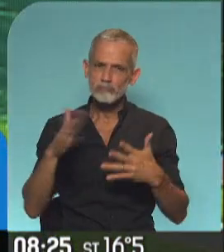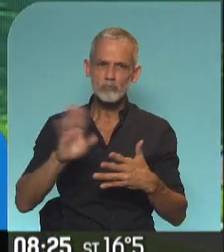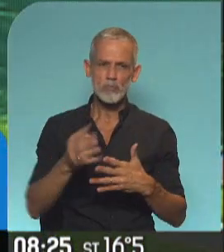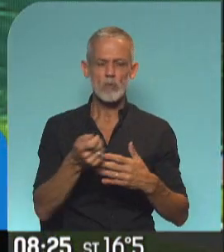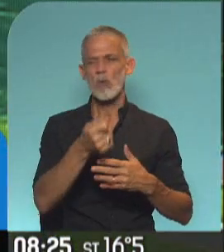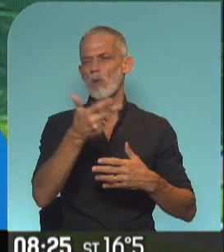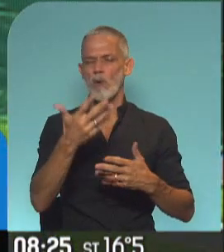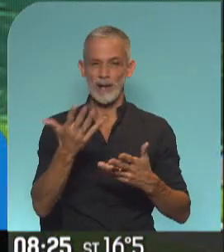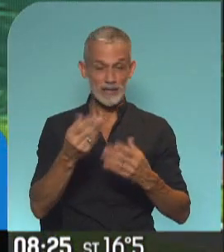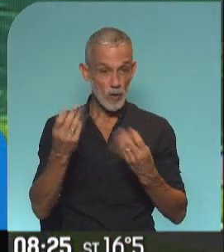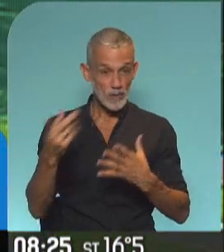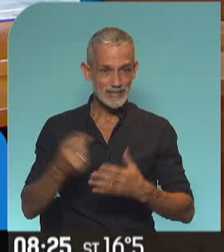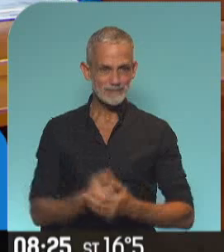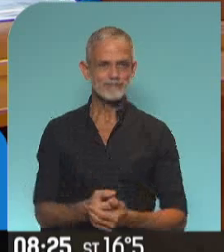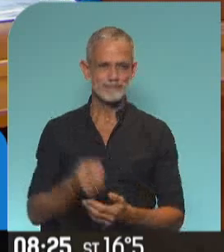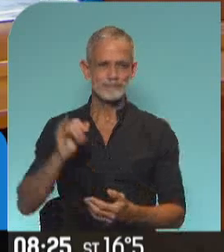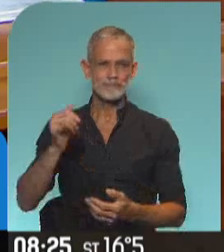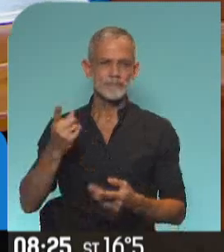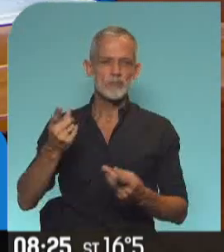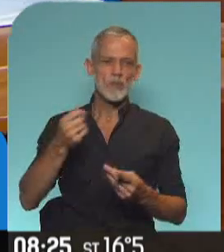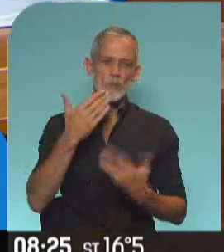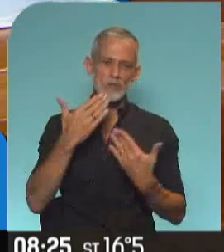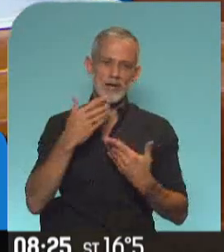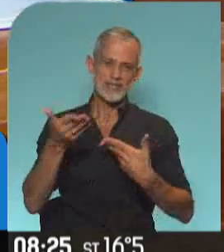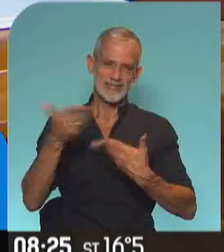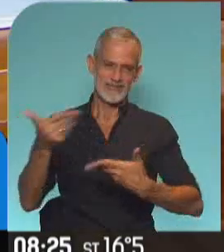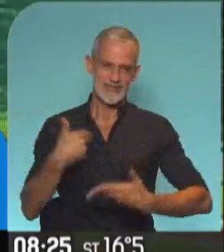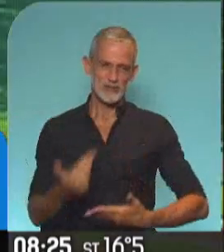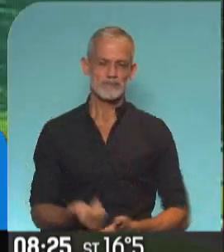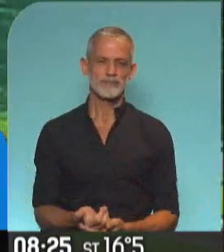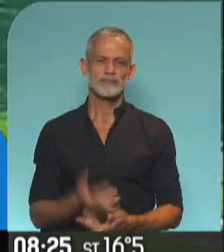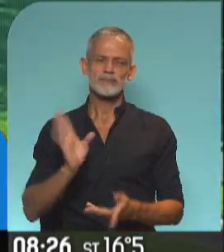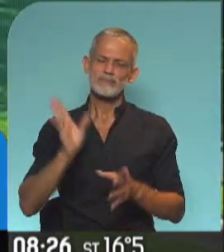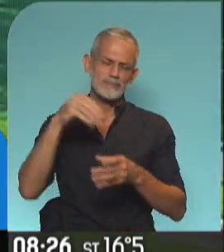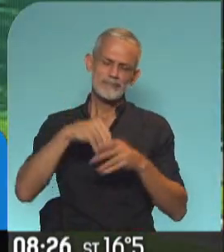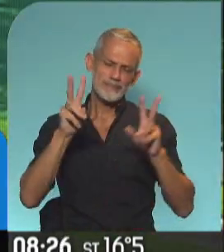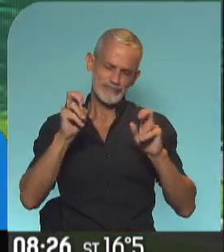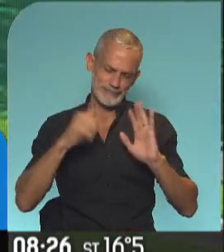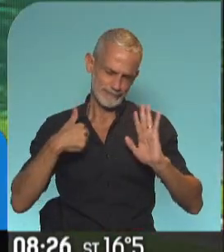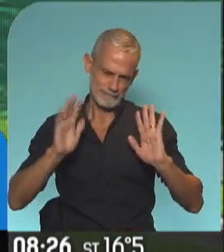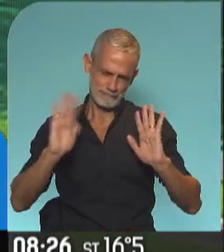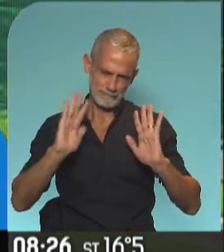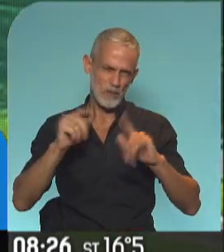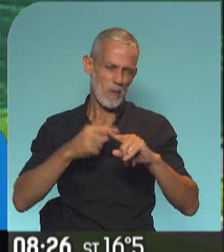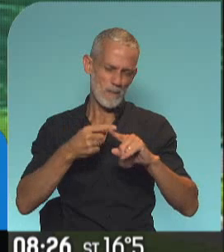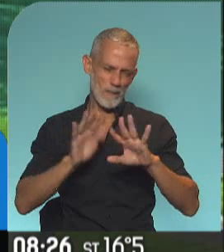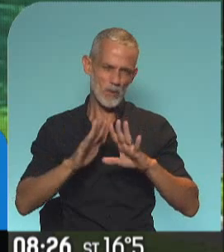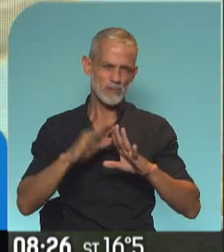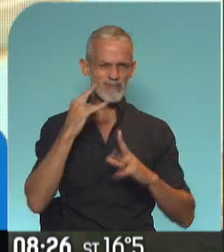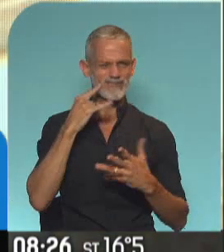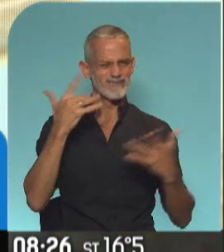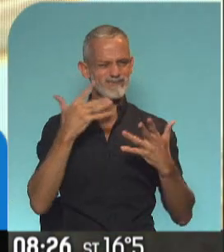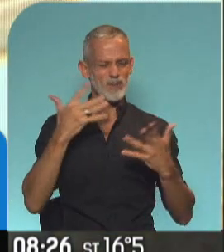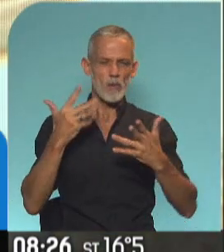números muy buen día mucho gusto muchas gracias no te voy a meter en el te amo no te quiero pero te incomoda cuando